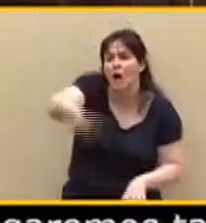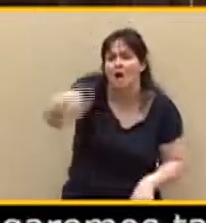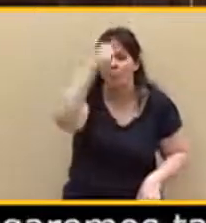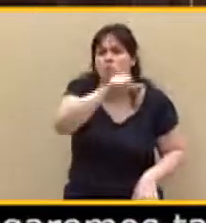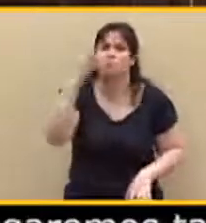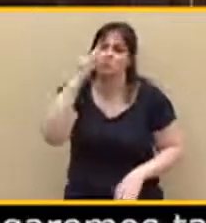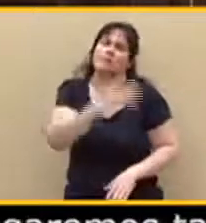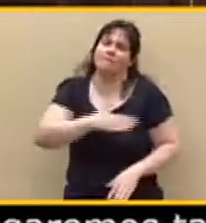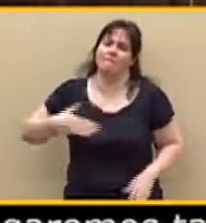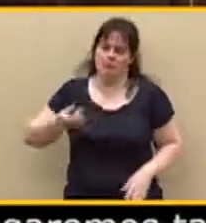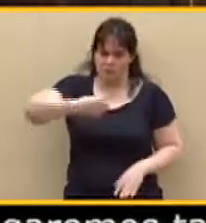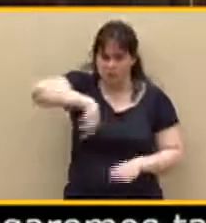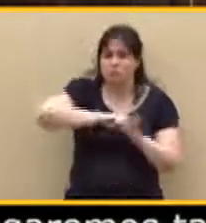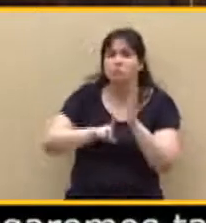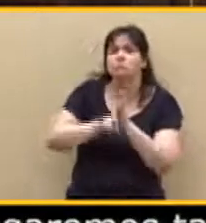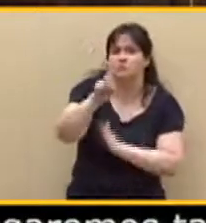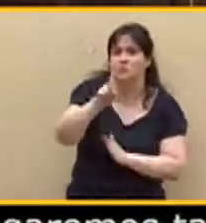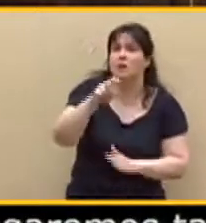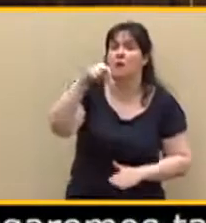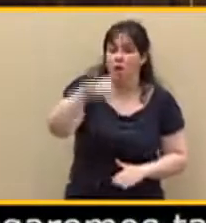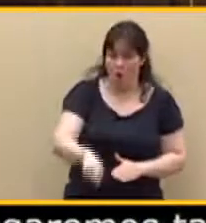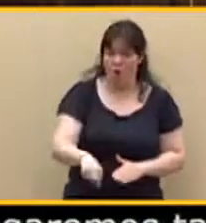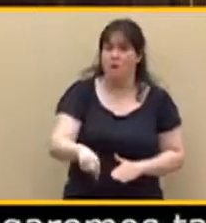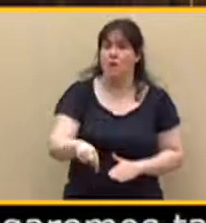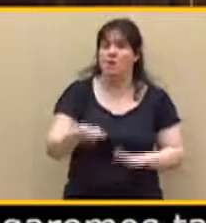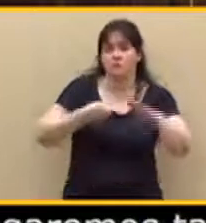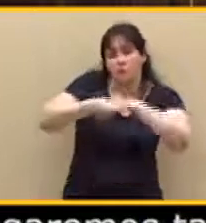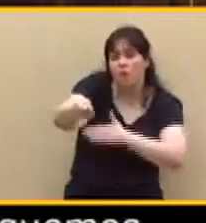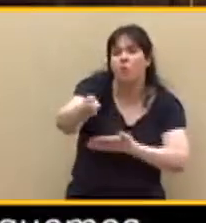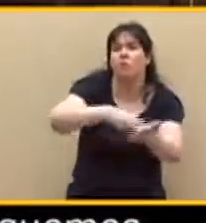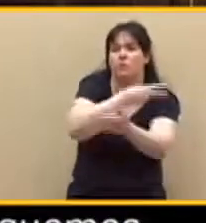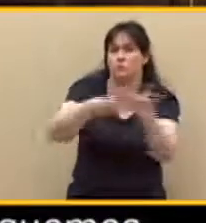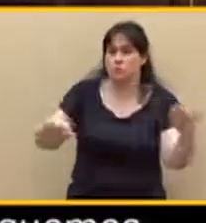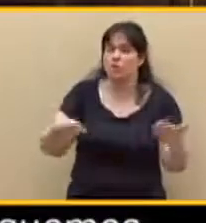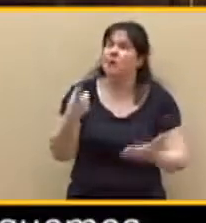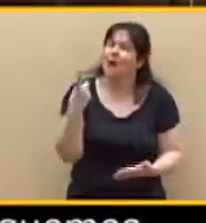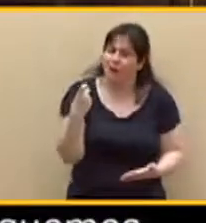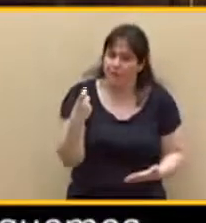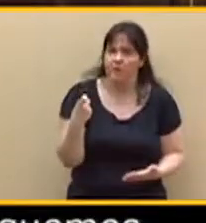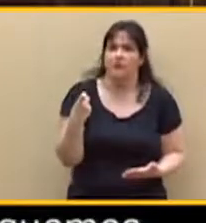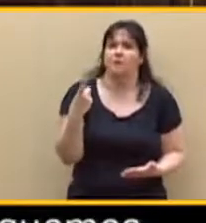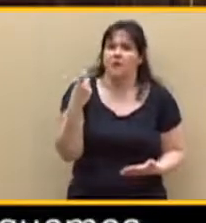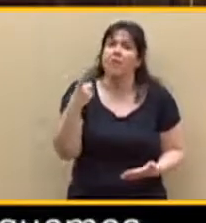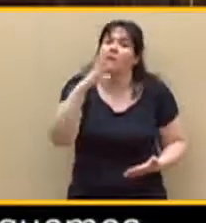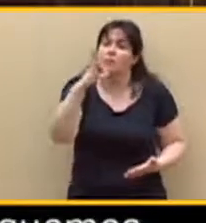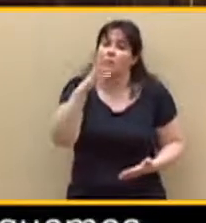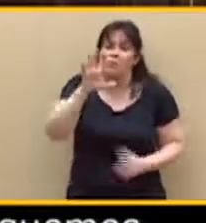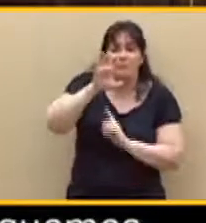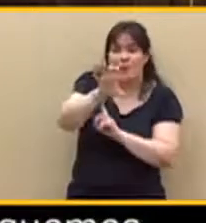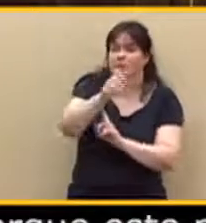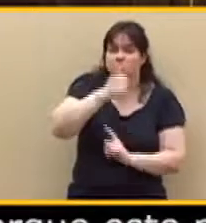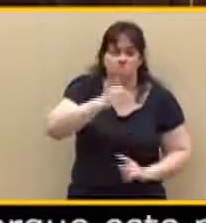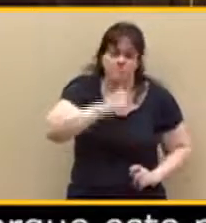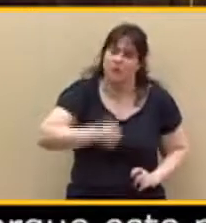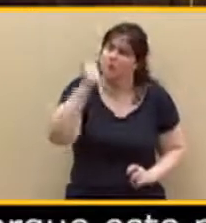lleguemos. Y hoy esta moción de censura es necesaria porque este país ya no aguanta más a su